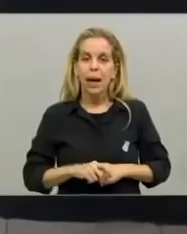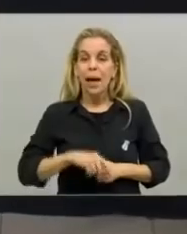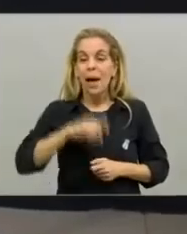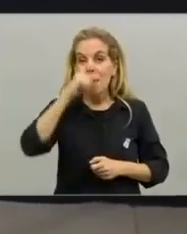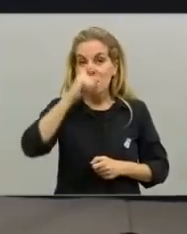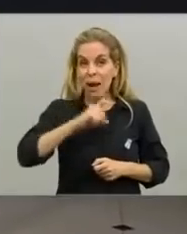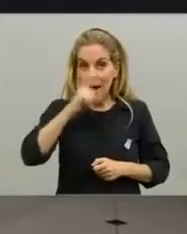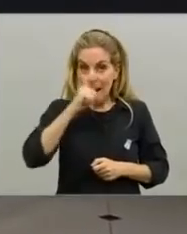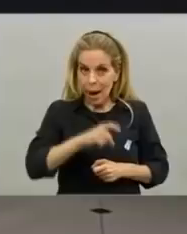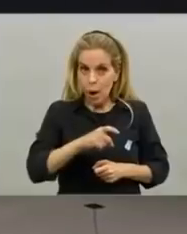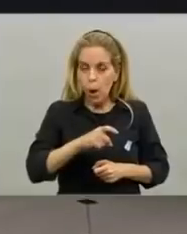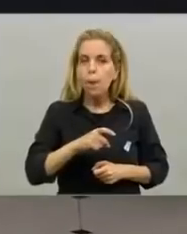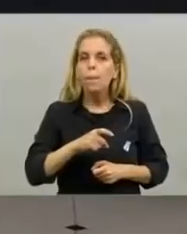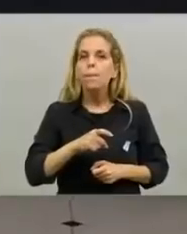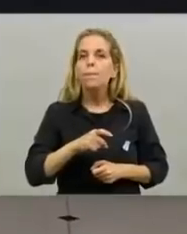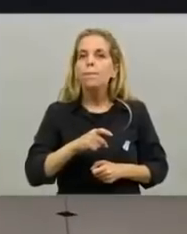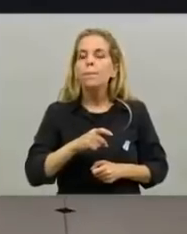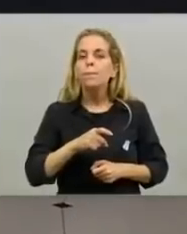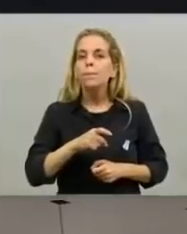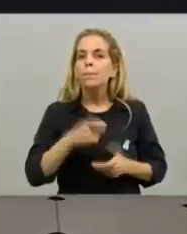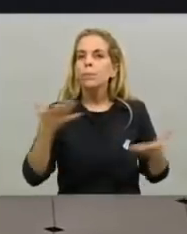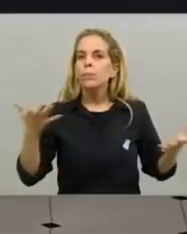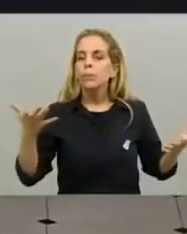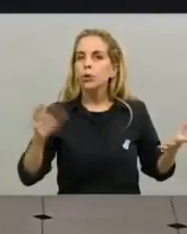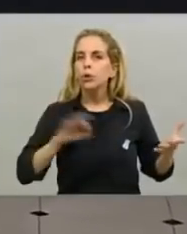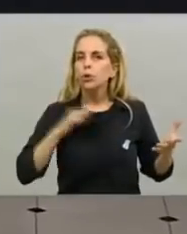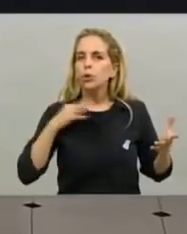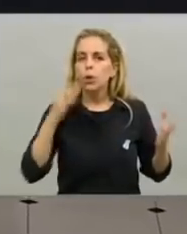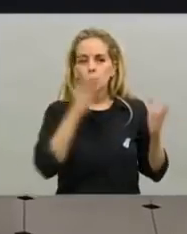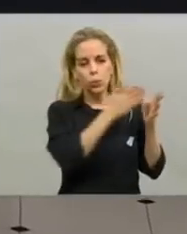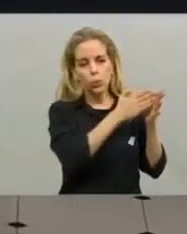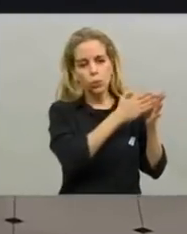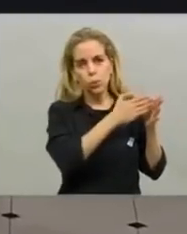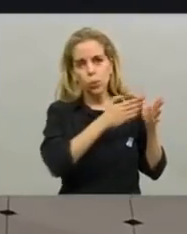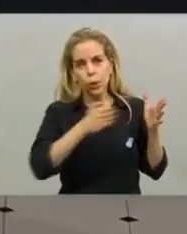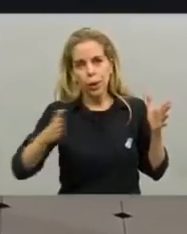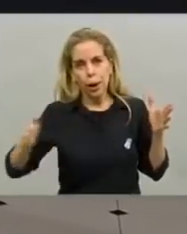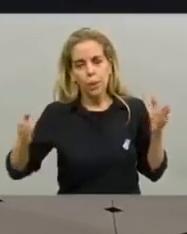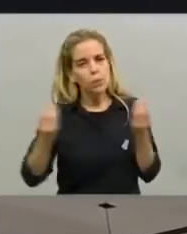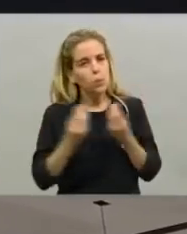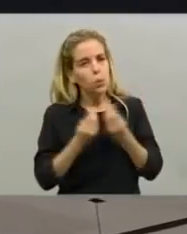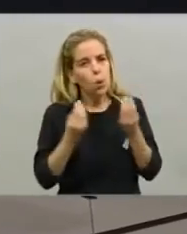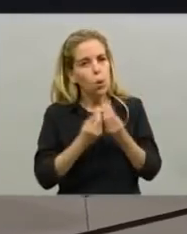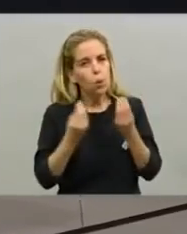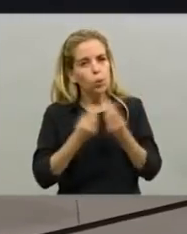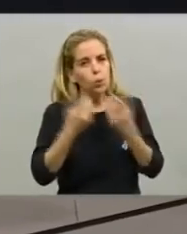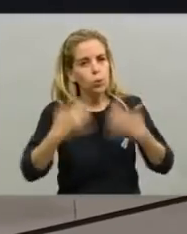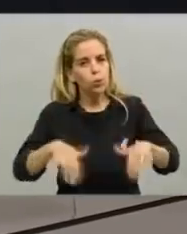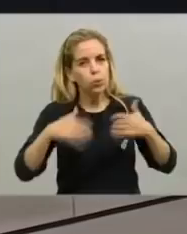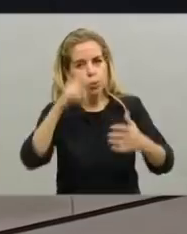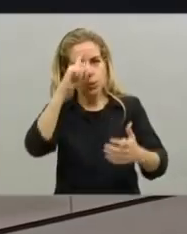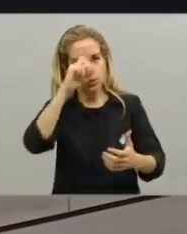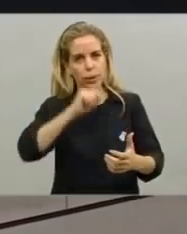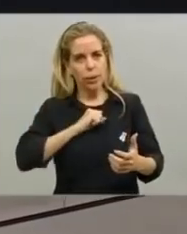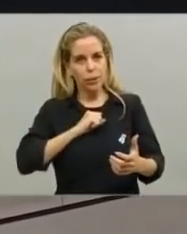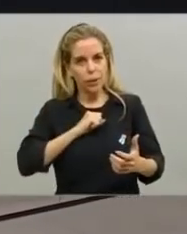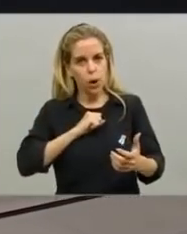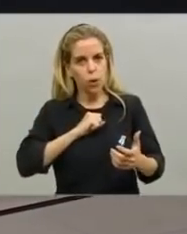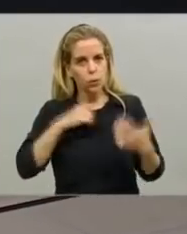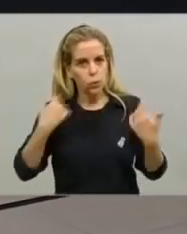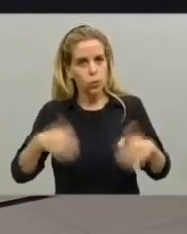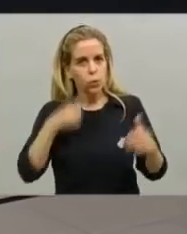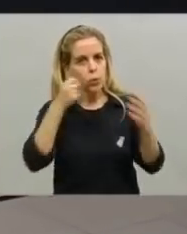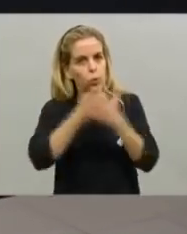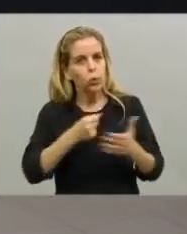Belgrano tuvo que asumir a lo largo de su vida incontables desafíos. Desafíos que a